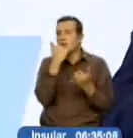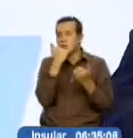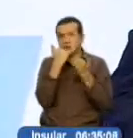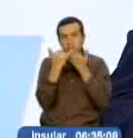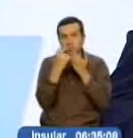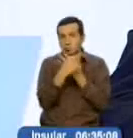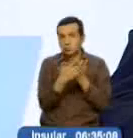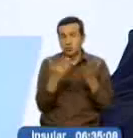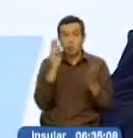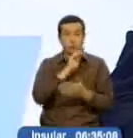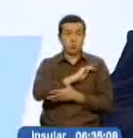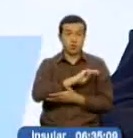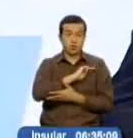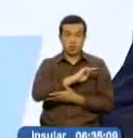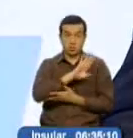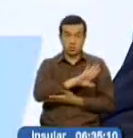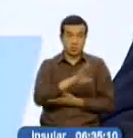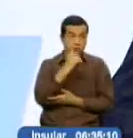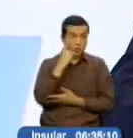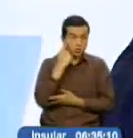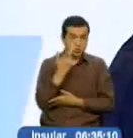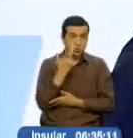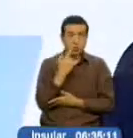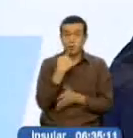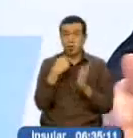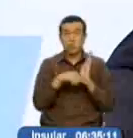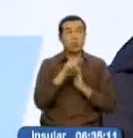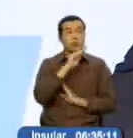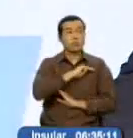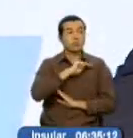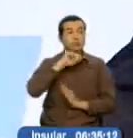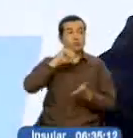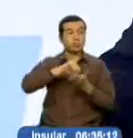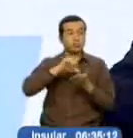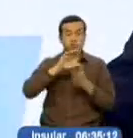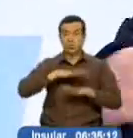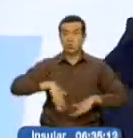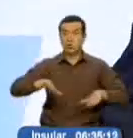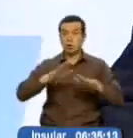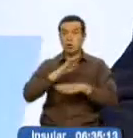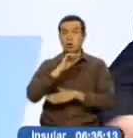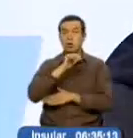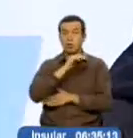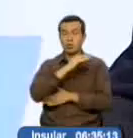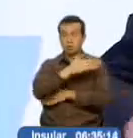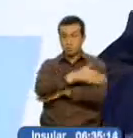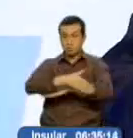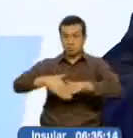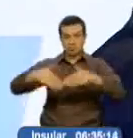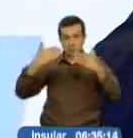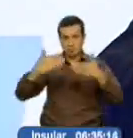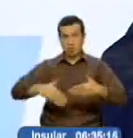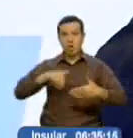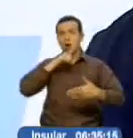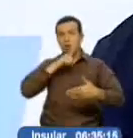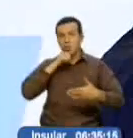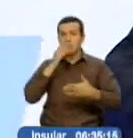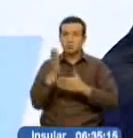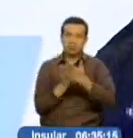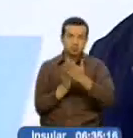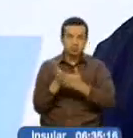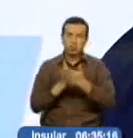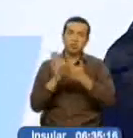una infracción grave, es de que un municipio determina que la ciudad termina en una línea y que hasta ahí hay agua,